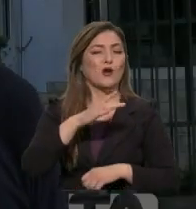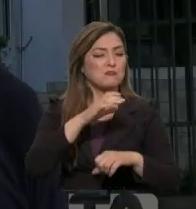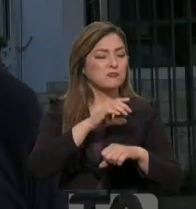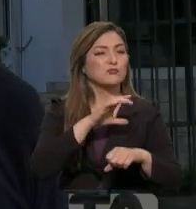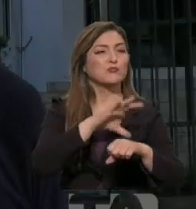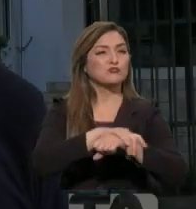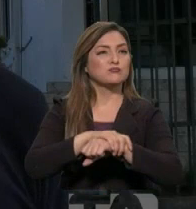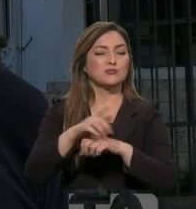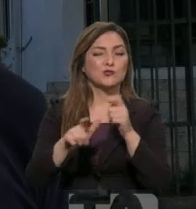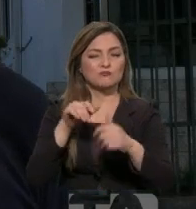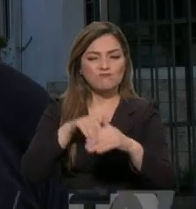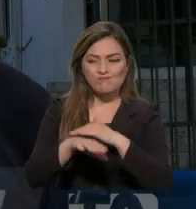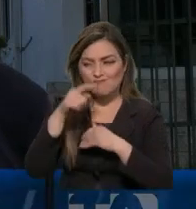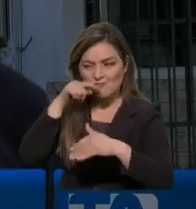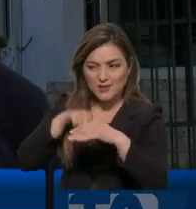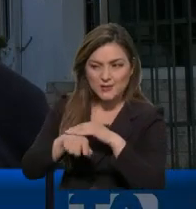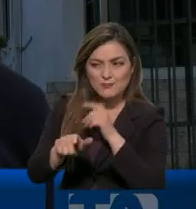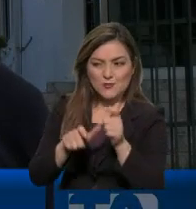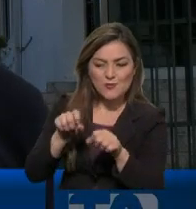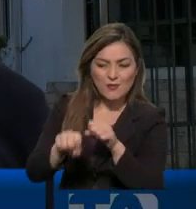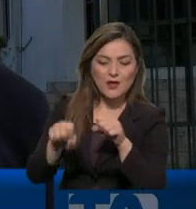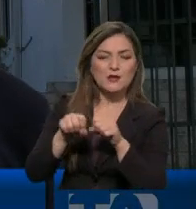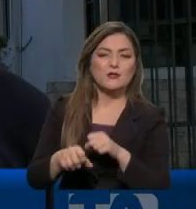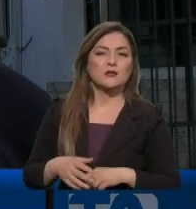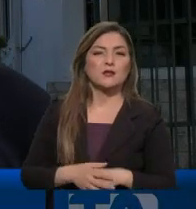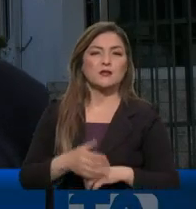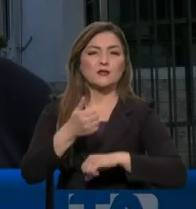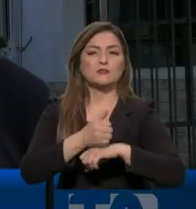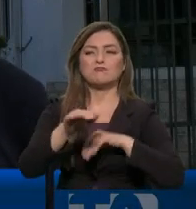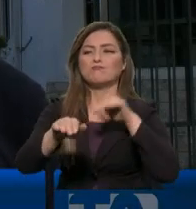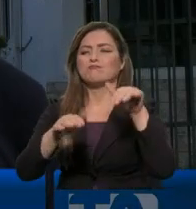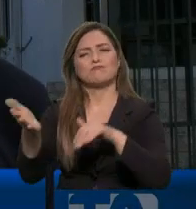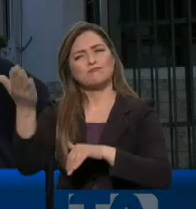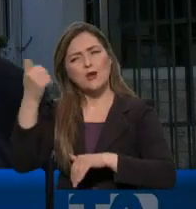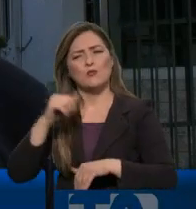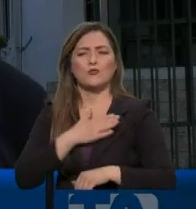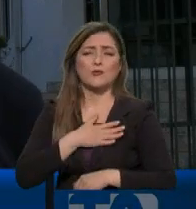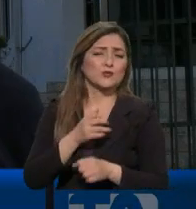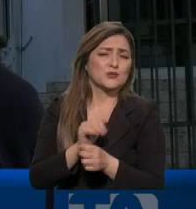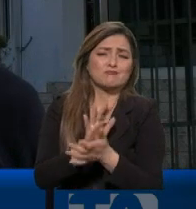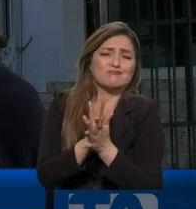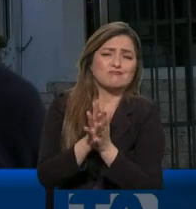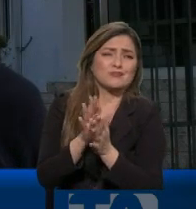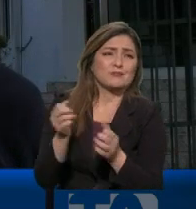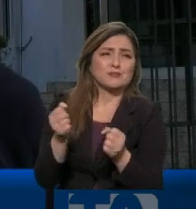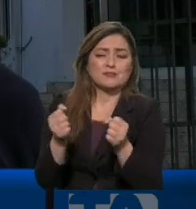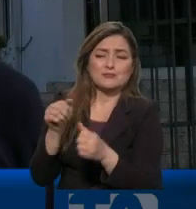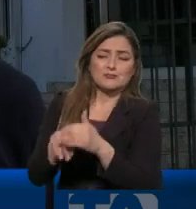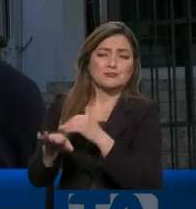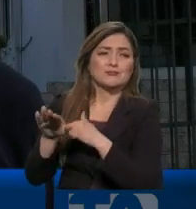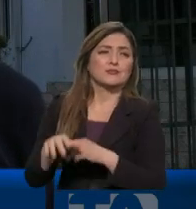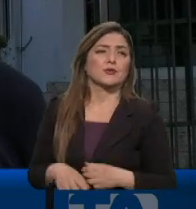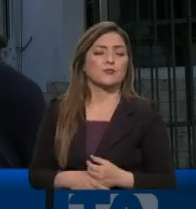infiltrada que existe en esta zona, por eso hacemos llamado a todas las autoridades que no hay seguridad de ingresar en esta